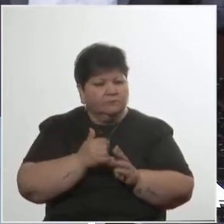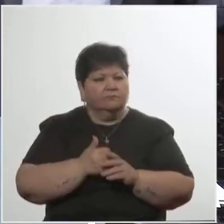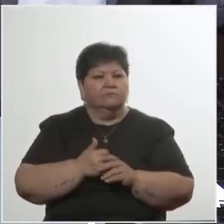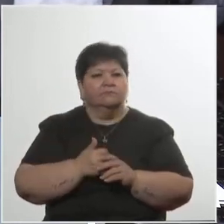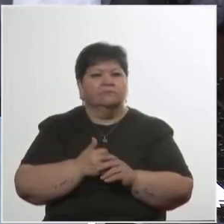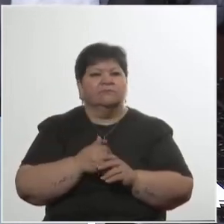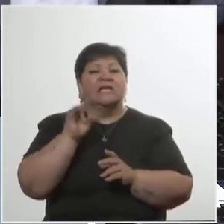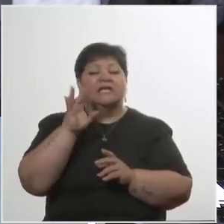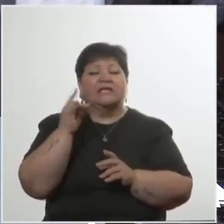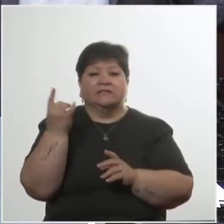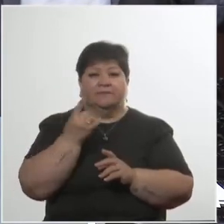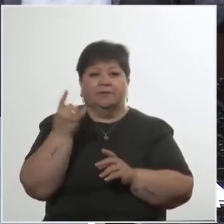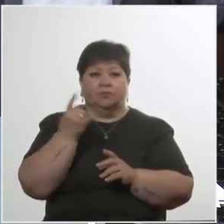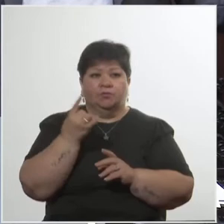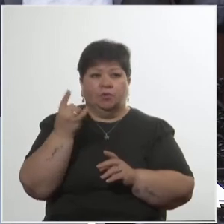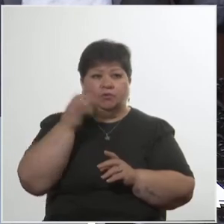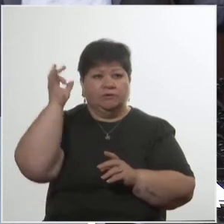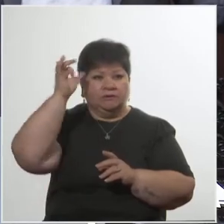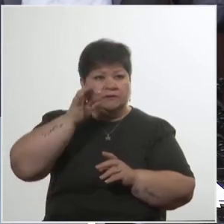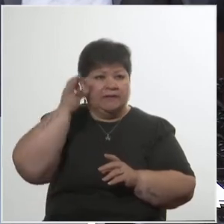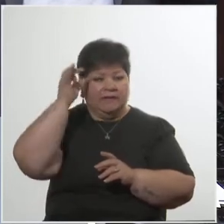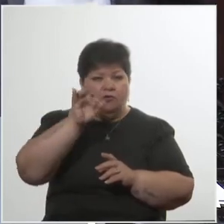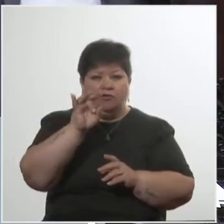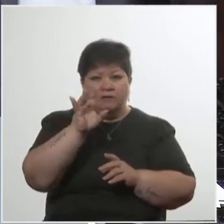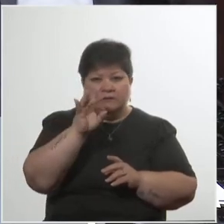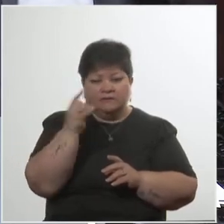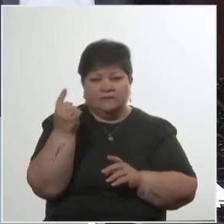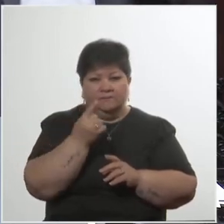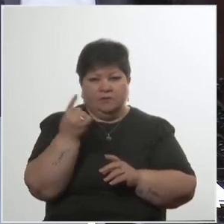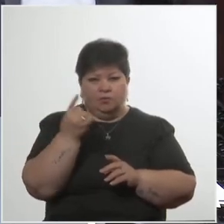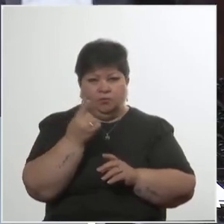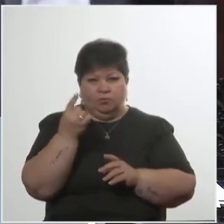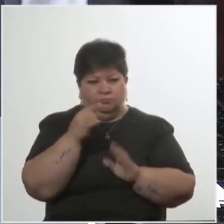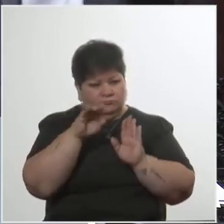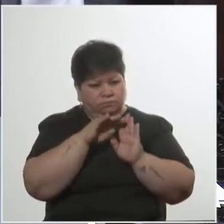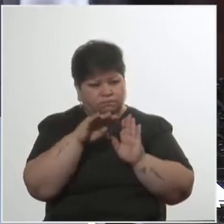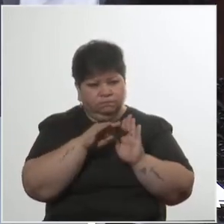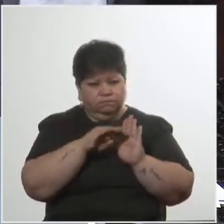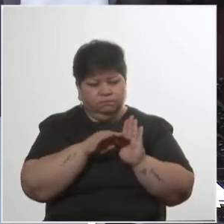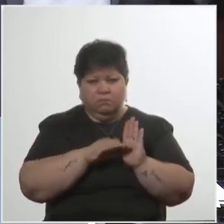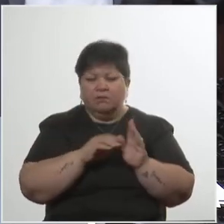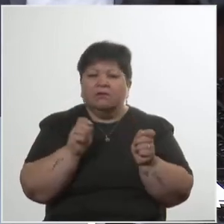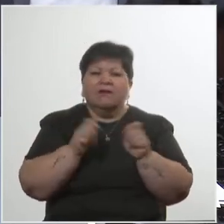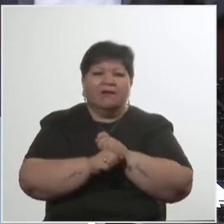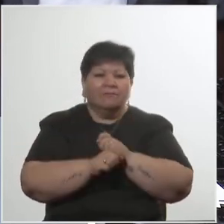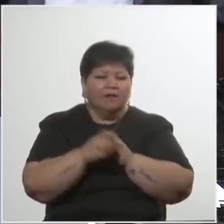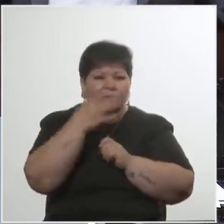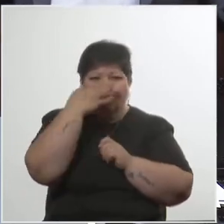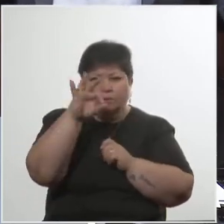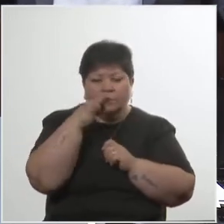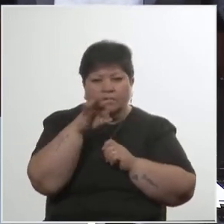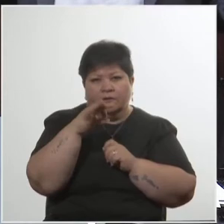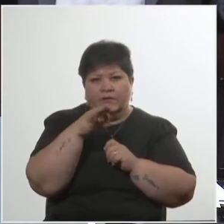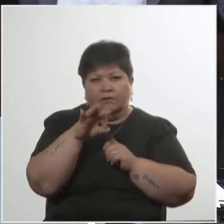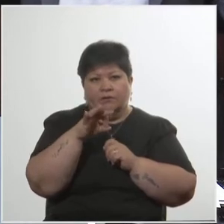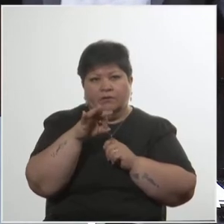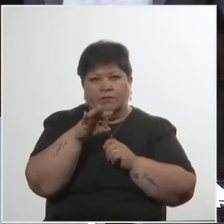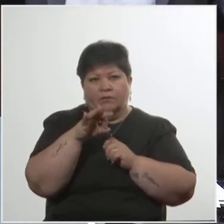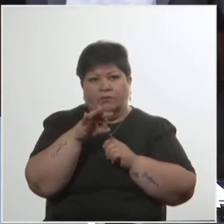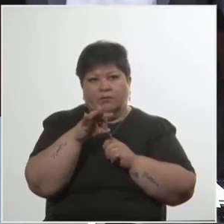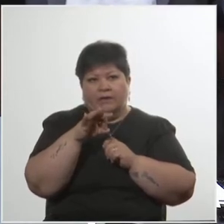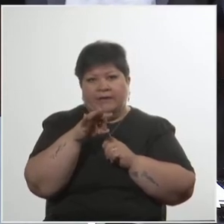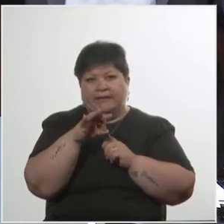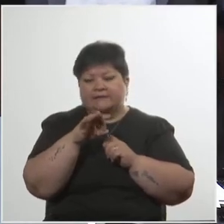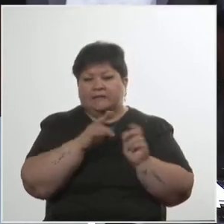15 minutos tiene los 15 minutos establecidos lo único que variamos es el someter el